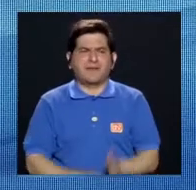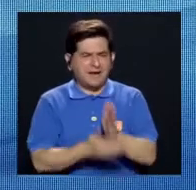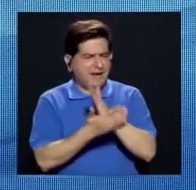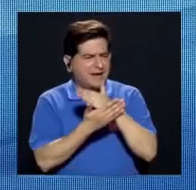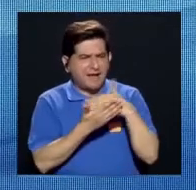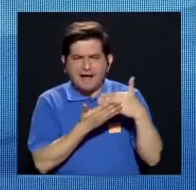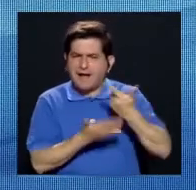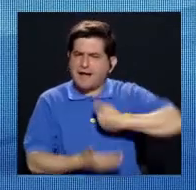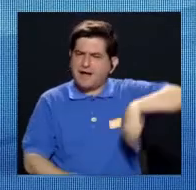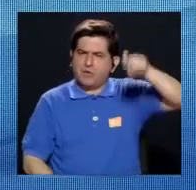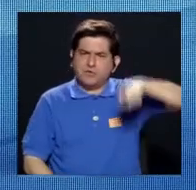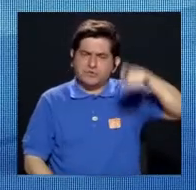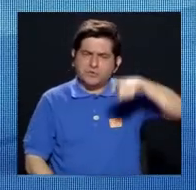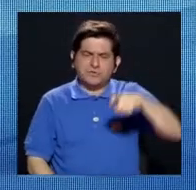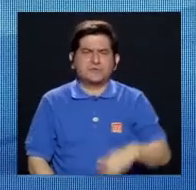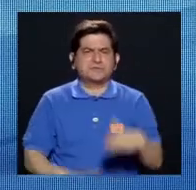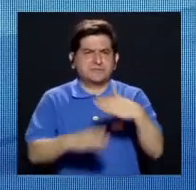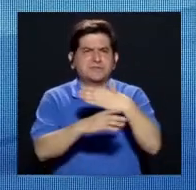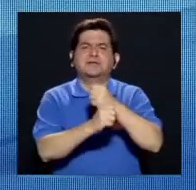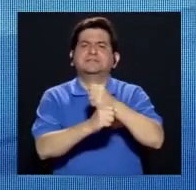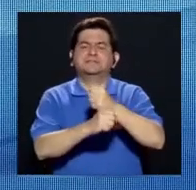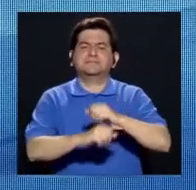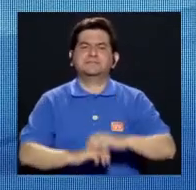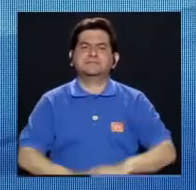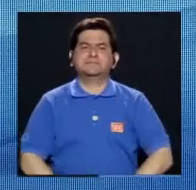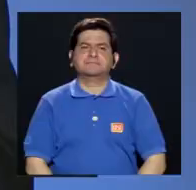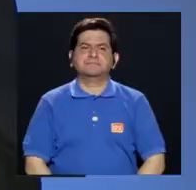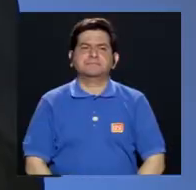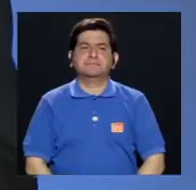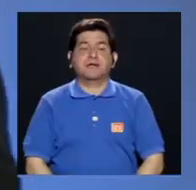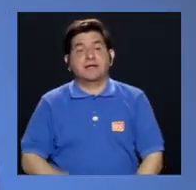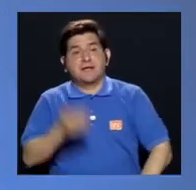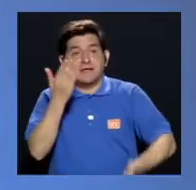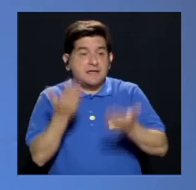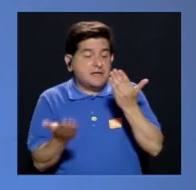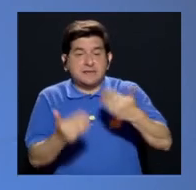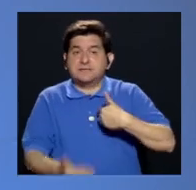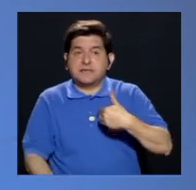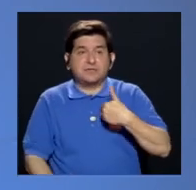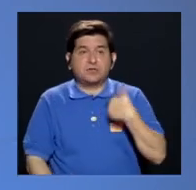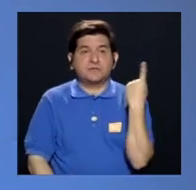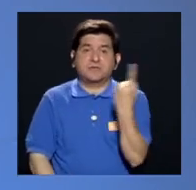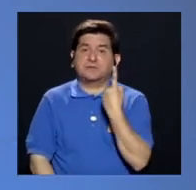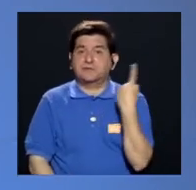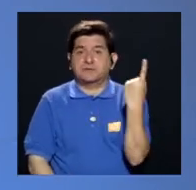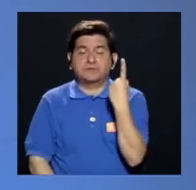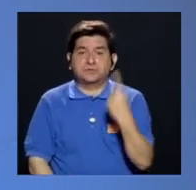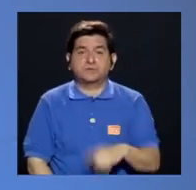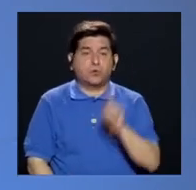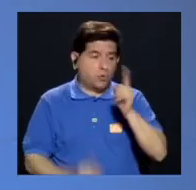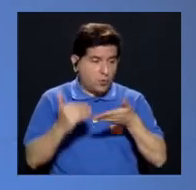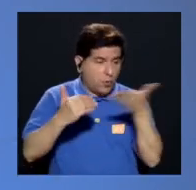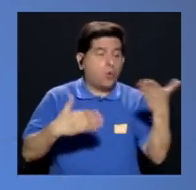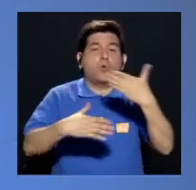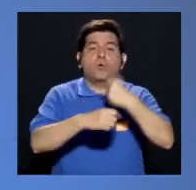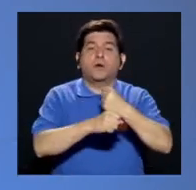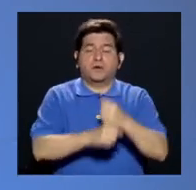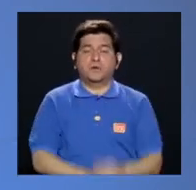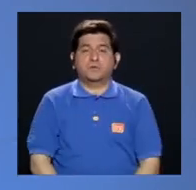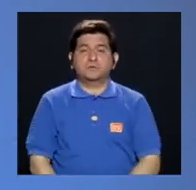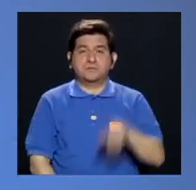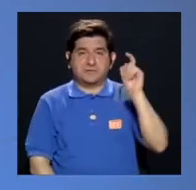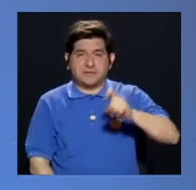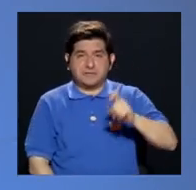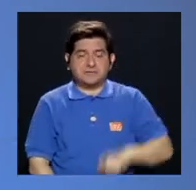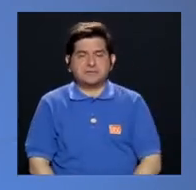algo debemos hacer con ello. Y seguramente no tenemos que hacer solo una cosa, sino que tenemos